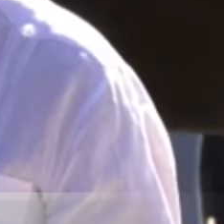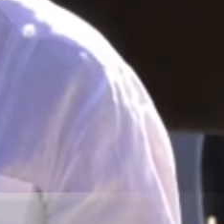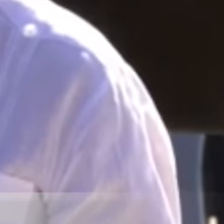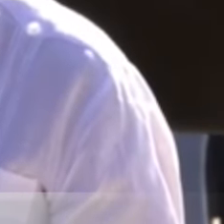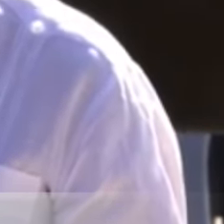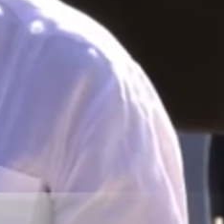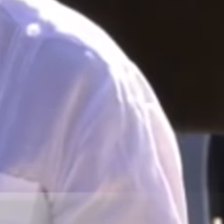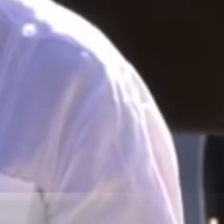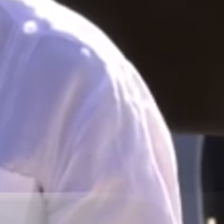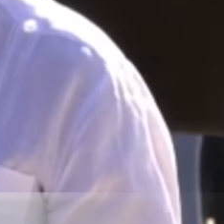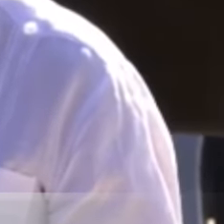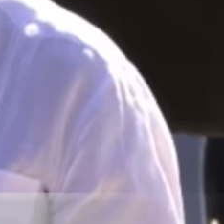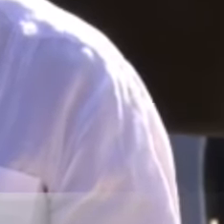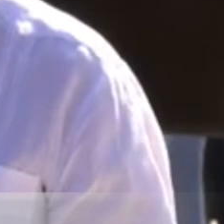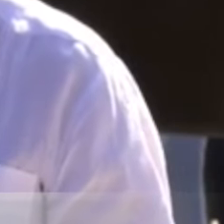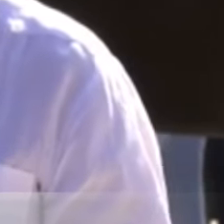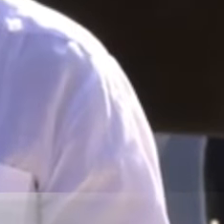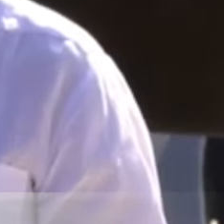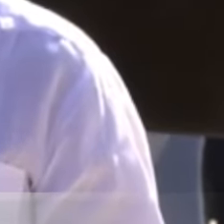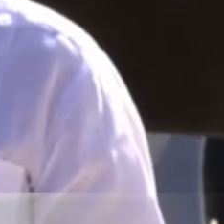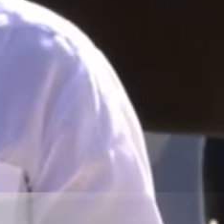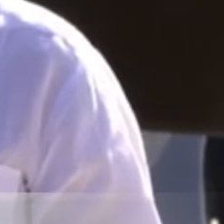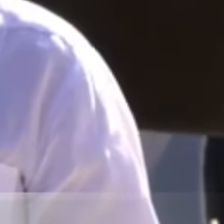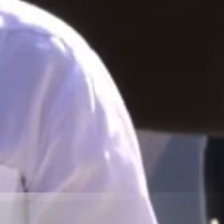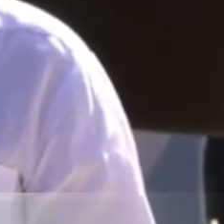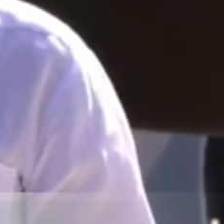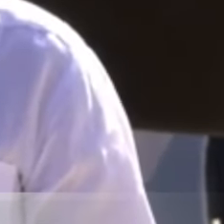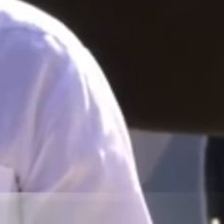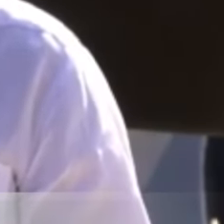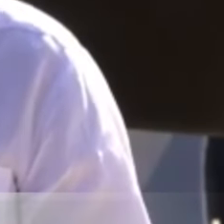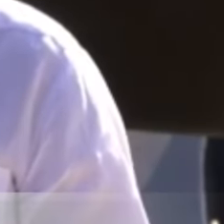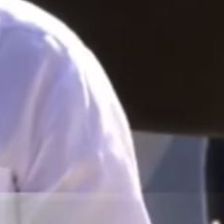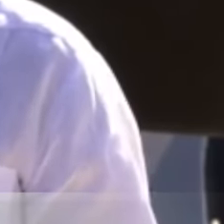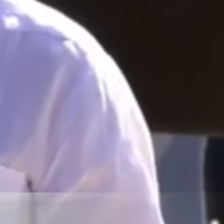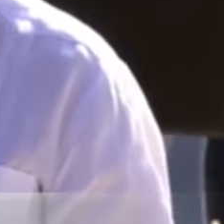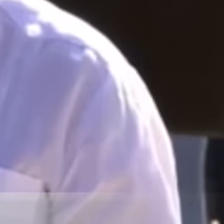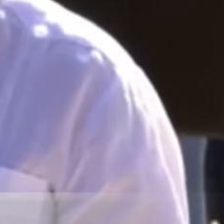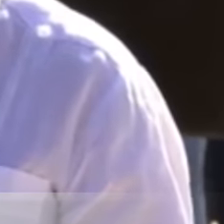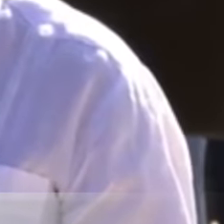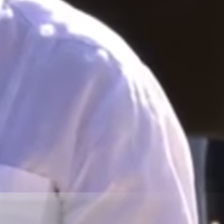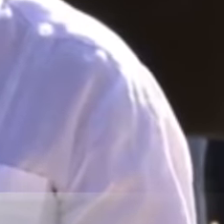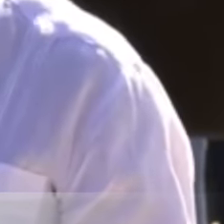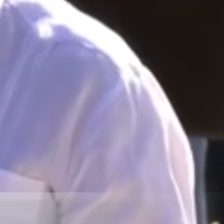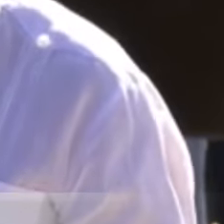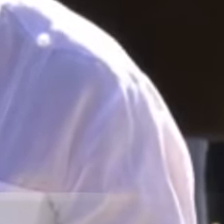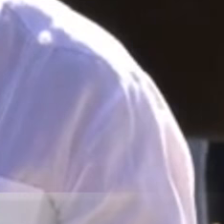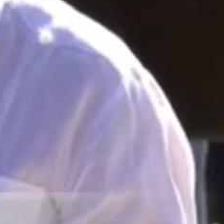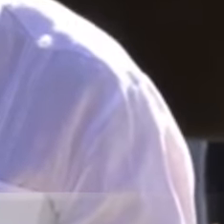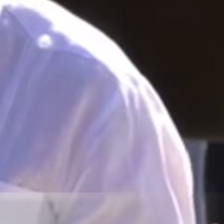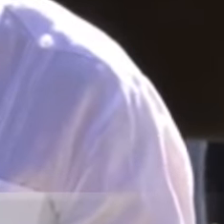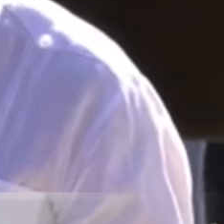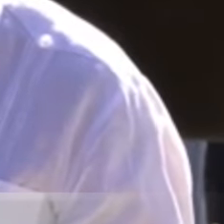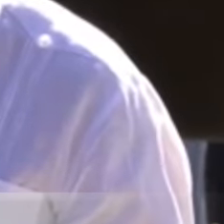veracruzanos comprometidos con el cambio que Veracruz espera y que Veracruz merece. A